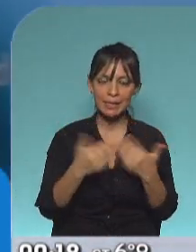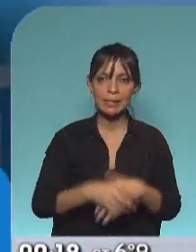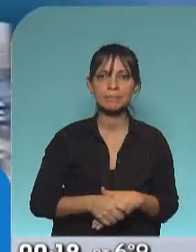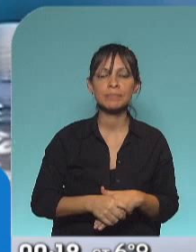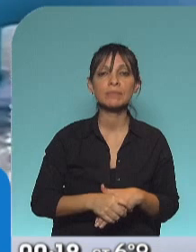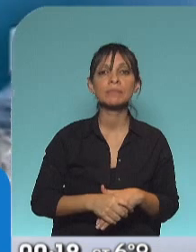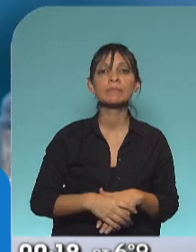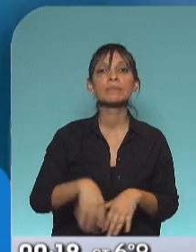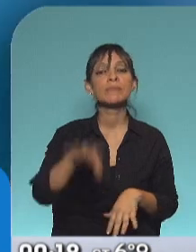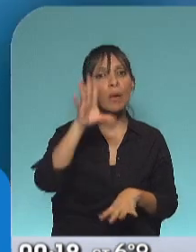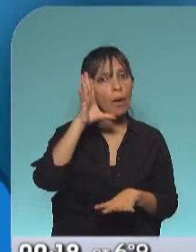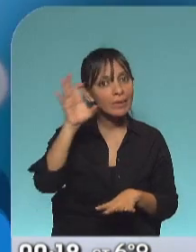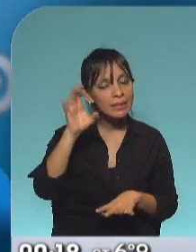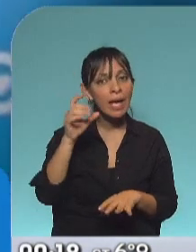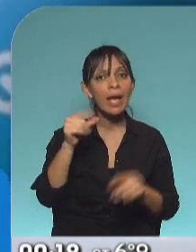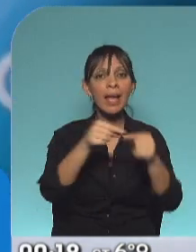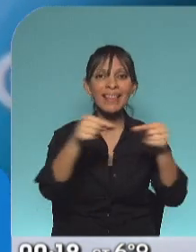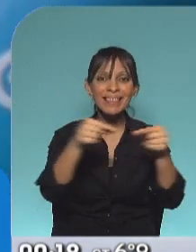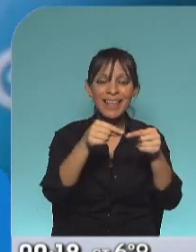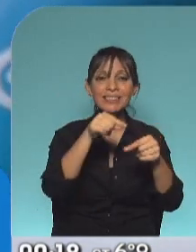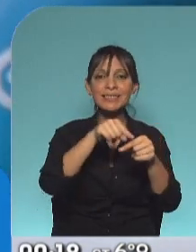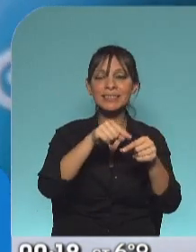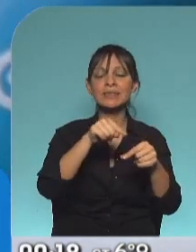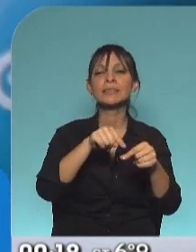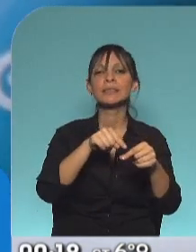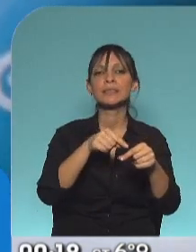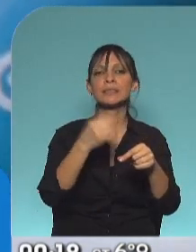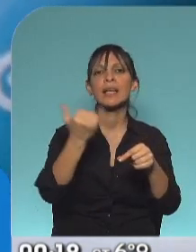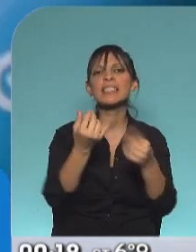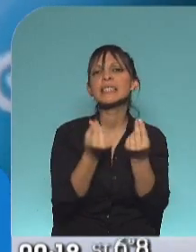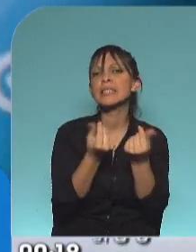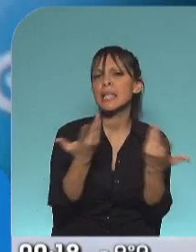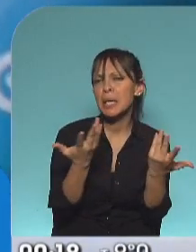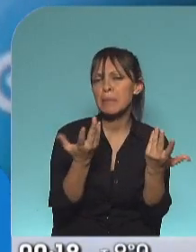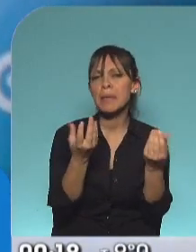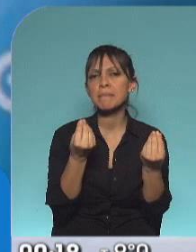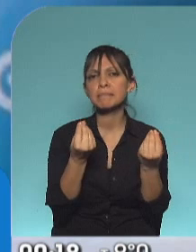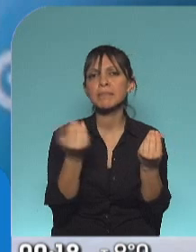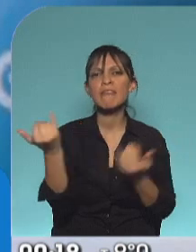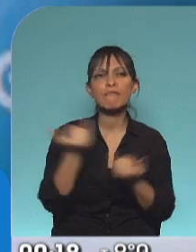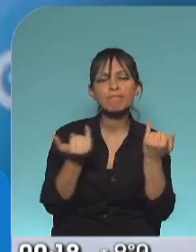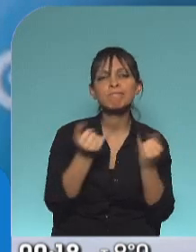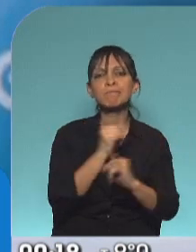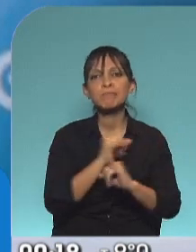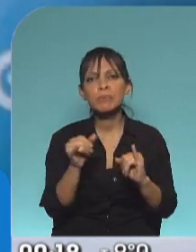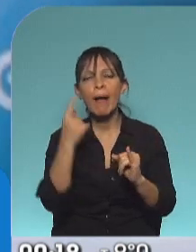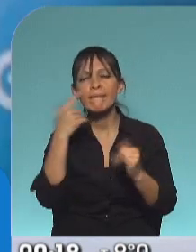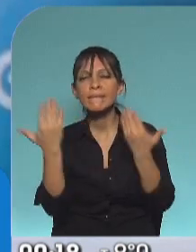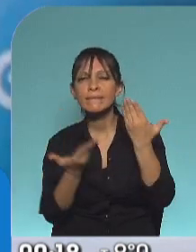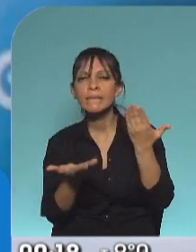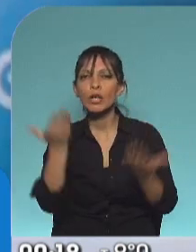Recordamos que el test serológico tiene la utilidad, es una herramienta importante para generar estos estudios,